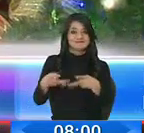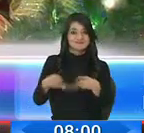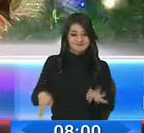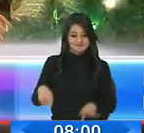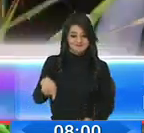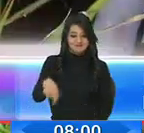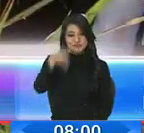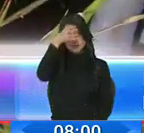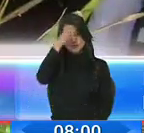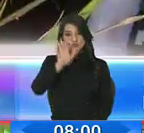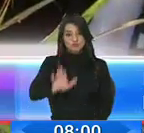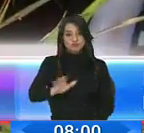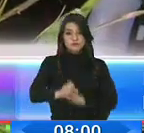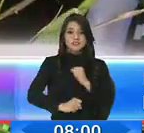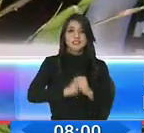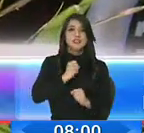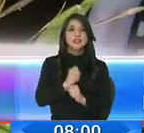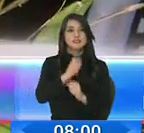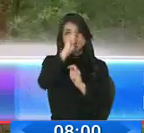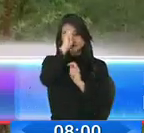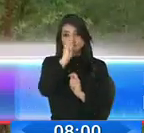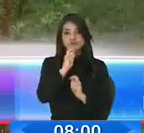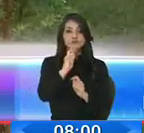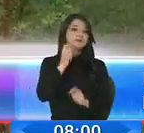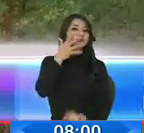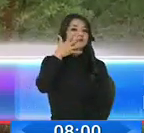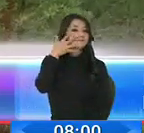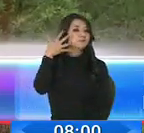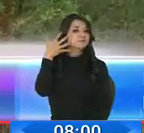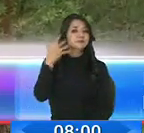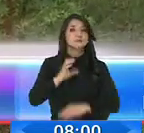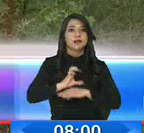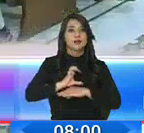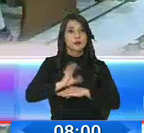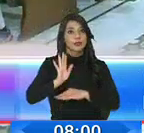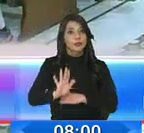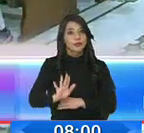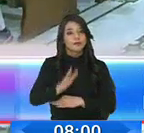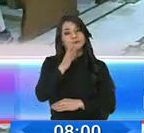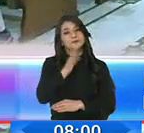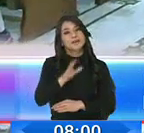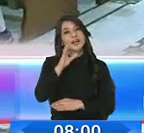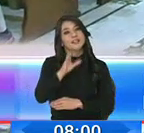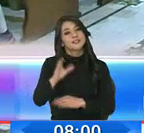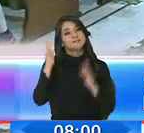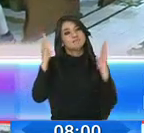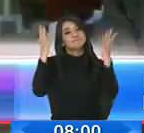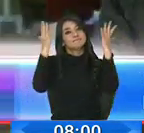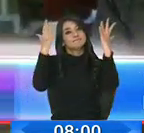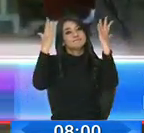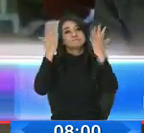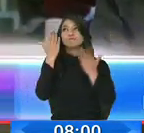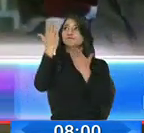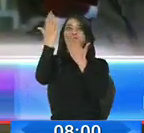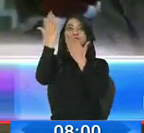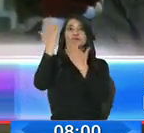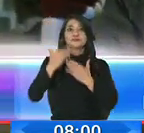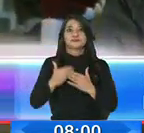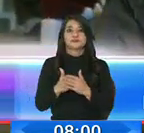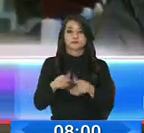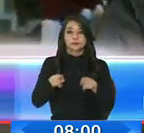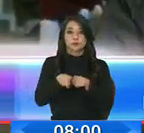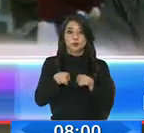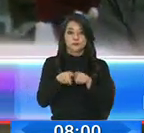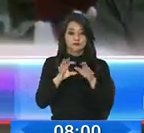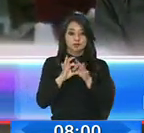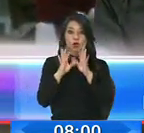intercultural, que este año fue en honor a la Amazonía ecuatoriana, cantan y alaban a su ser supremo. Igual en mis compañeros veo